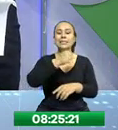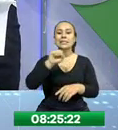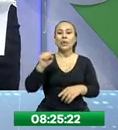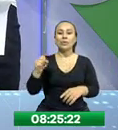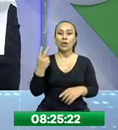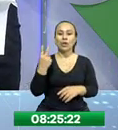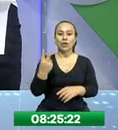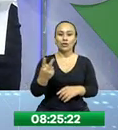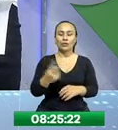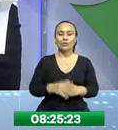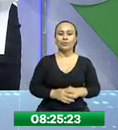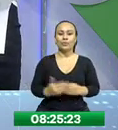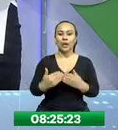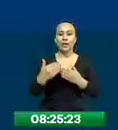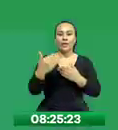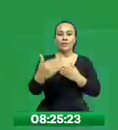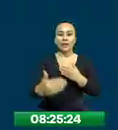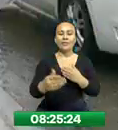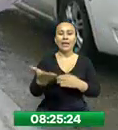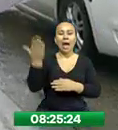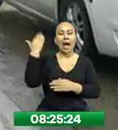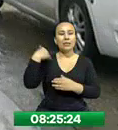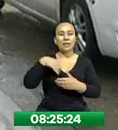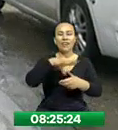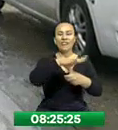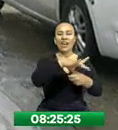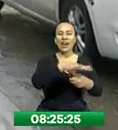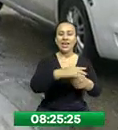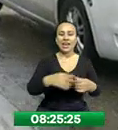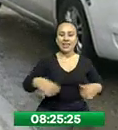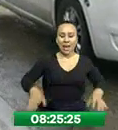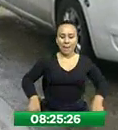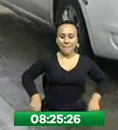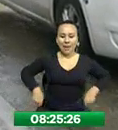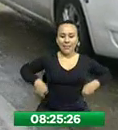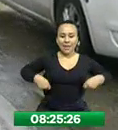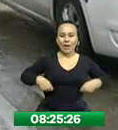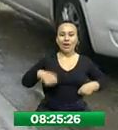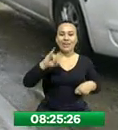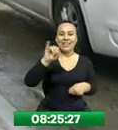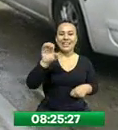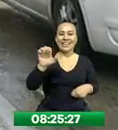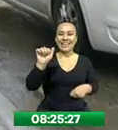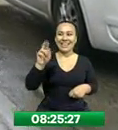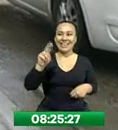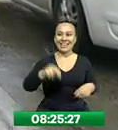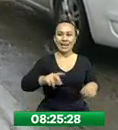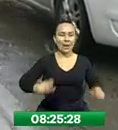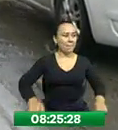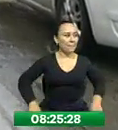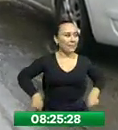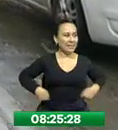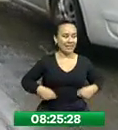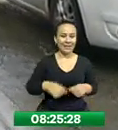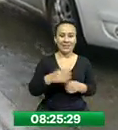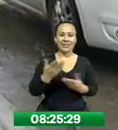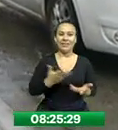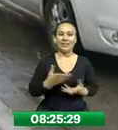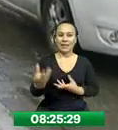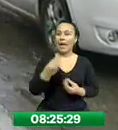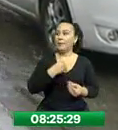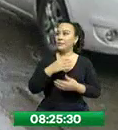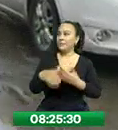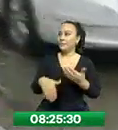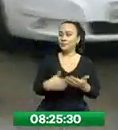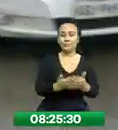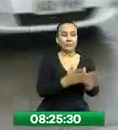2. Frente a la antigua Feria del Gin, diagonal a la terminal terrestre del puerto principal, sector norte.